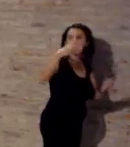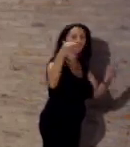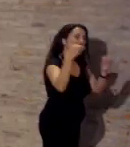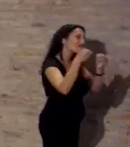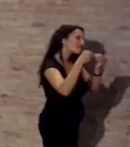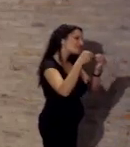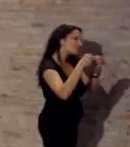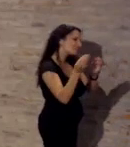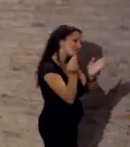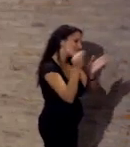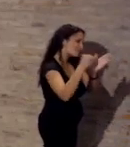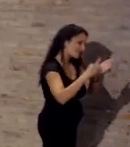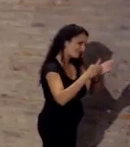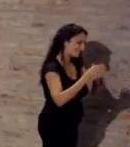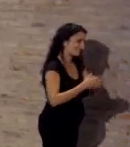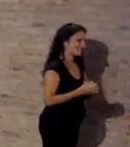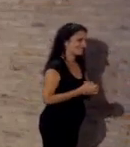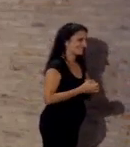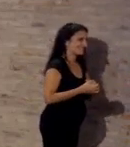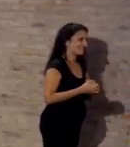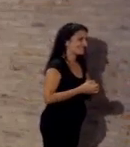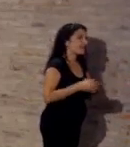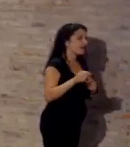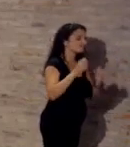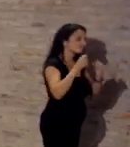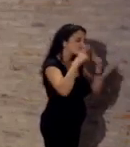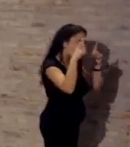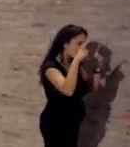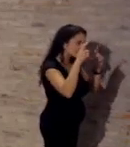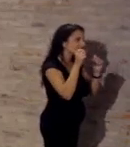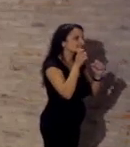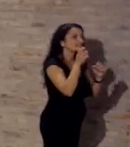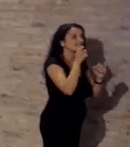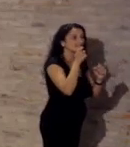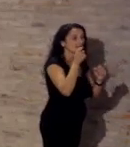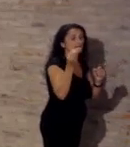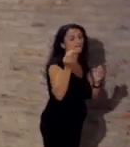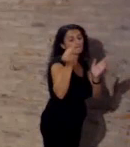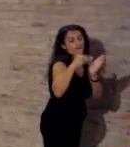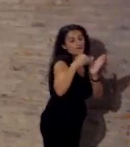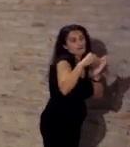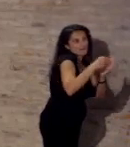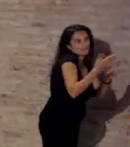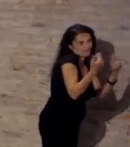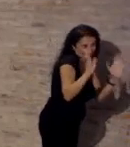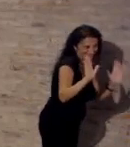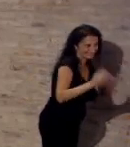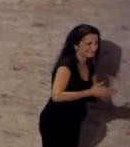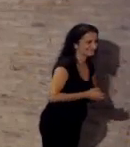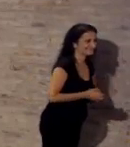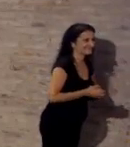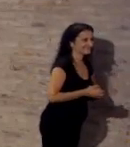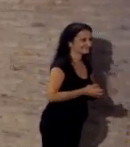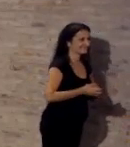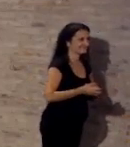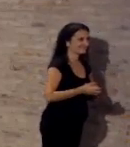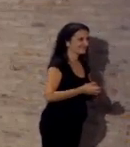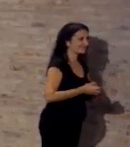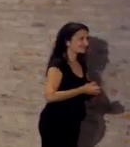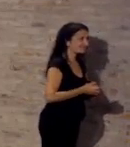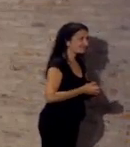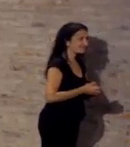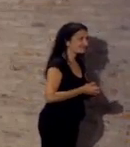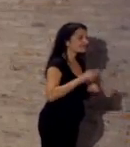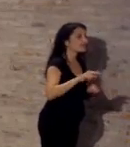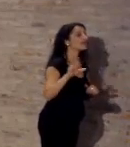y compañeres Eh sí estoy acá atenta para seguir eh sumando Y si eh es una